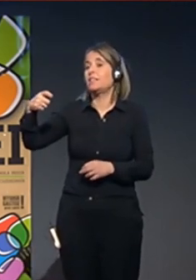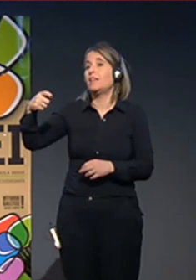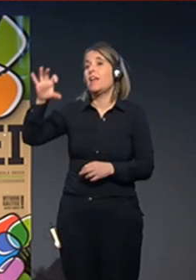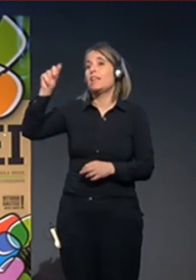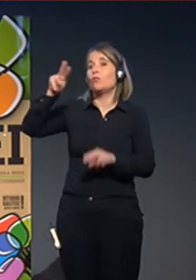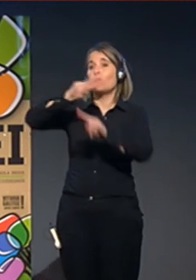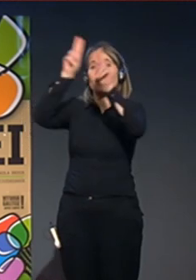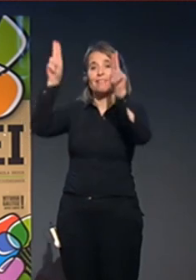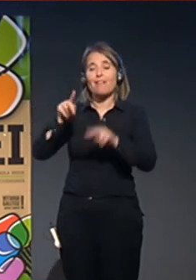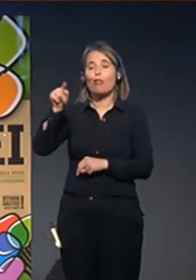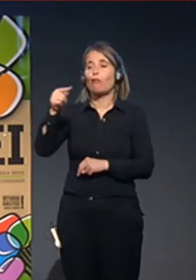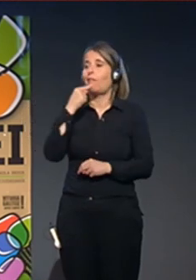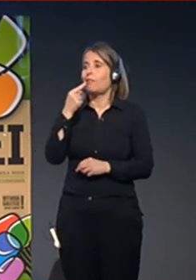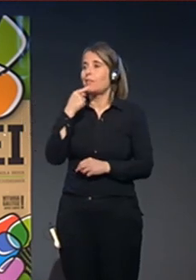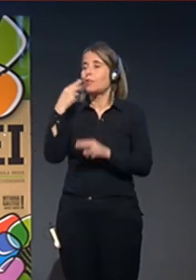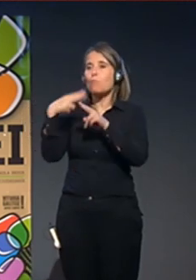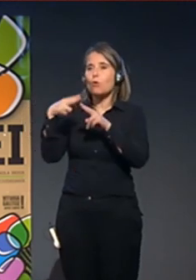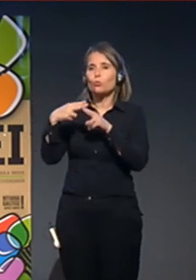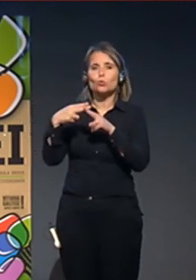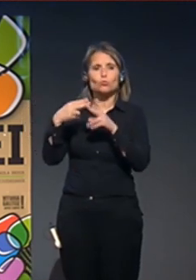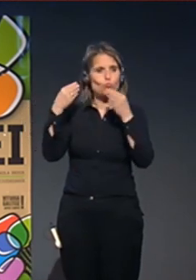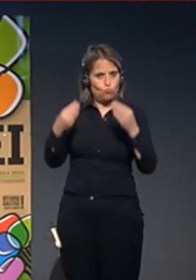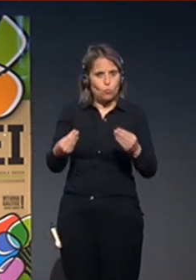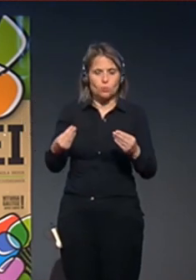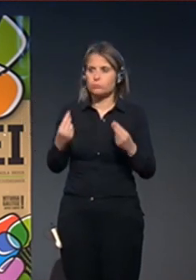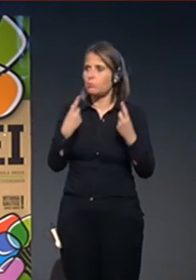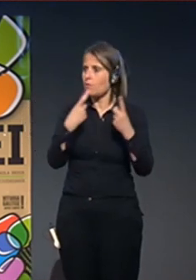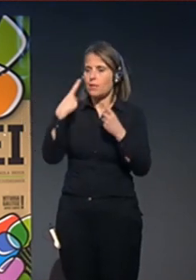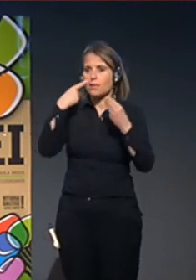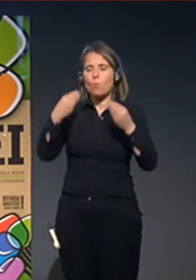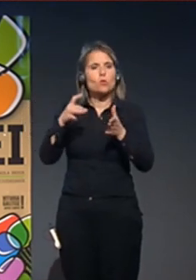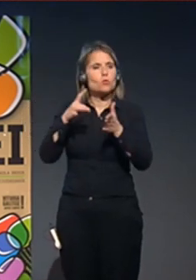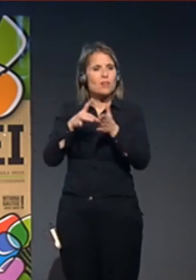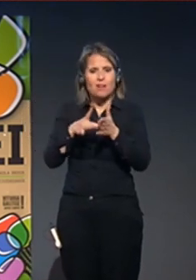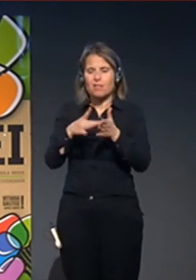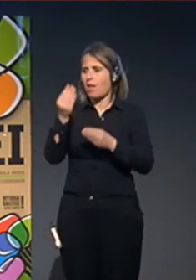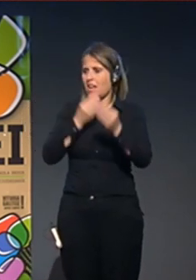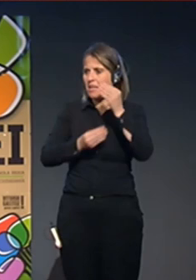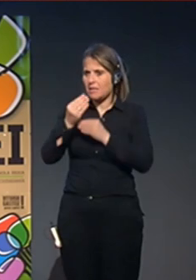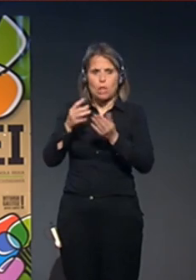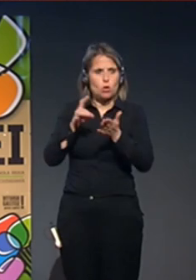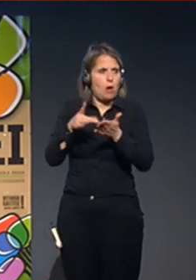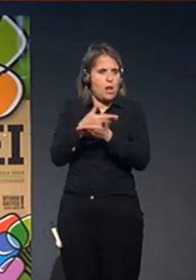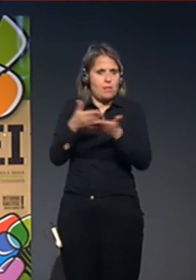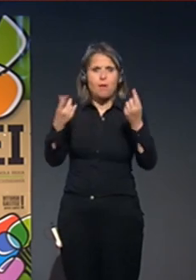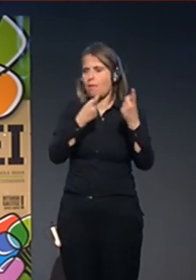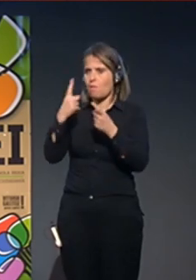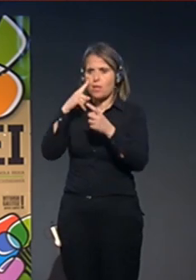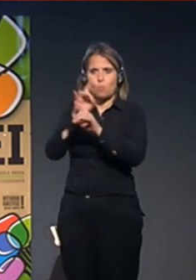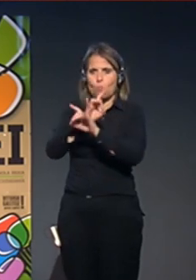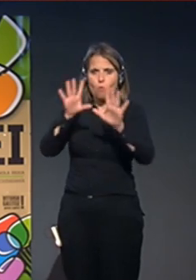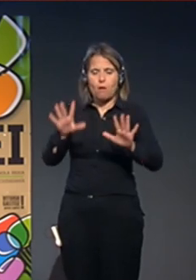internacional que sean buenos pues tienen que ser buenos de calidad tanto los de alimentación como cualquier otro eh